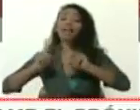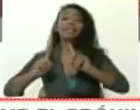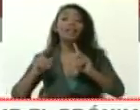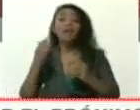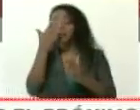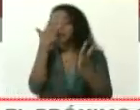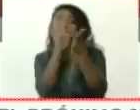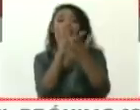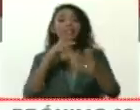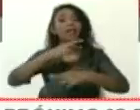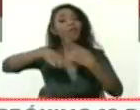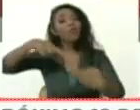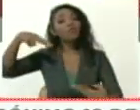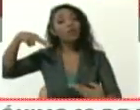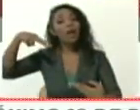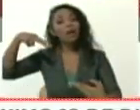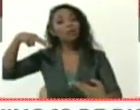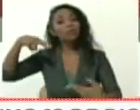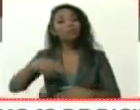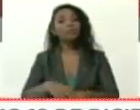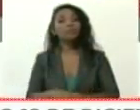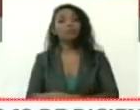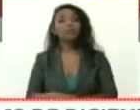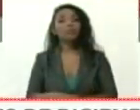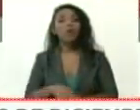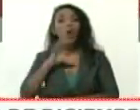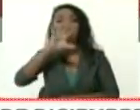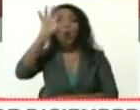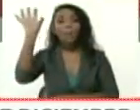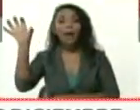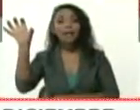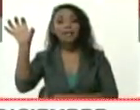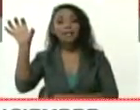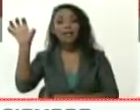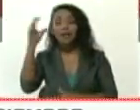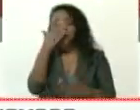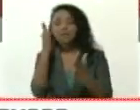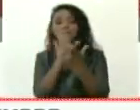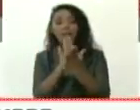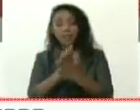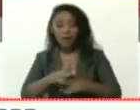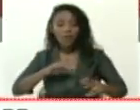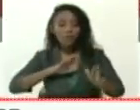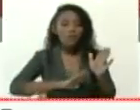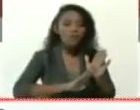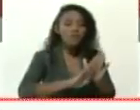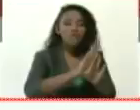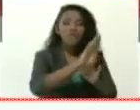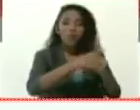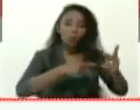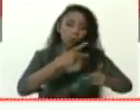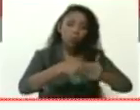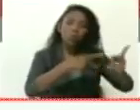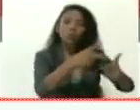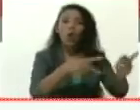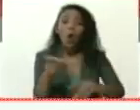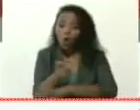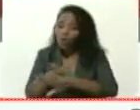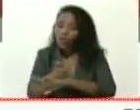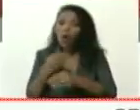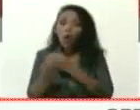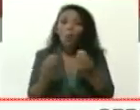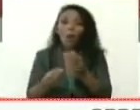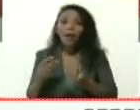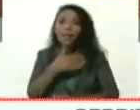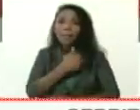frente revolucionario, el ALBA, los países del ALBA, un frente progresista, donde, bueno, ahí están gobiernos como el del presidente